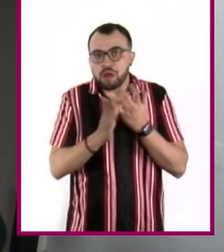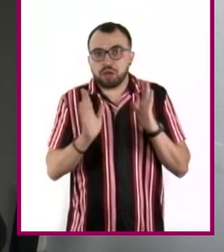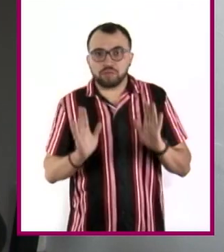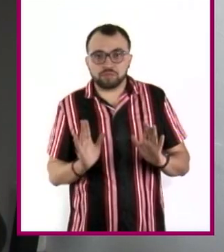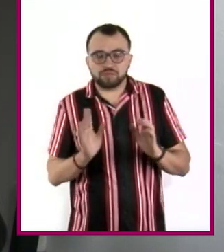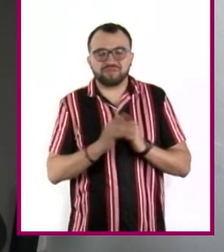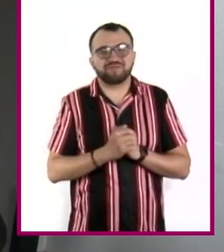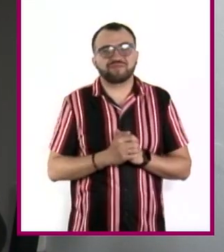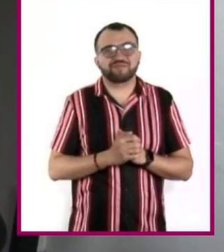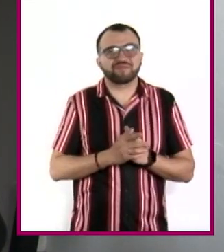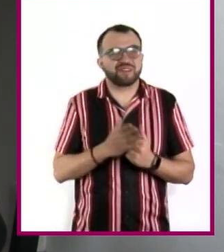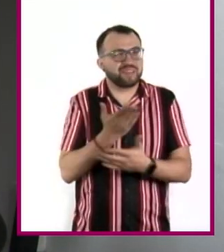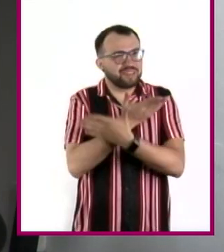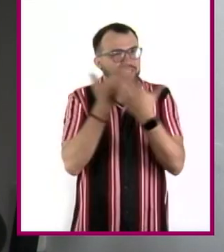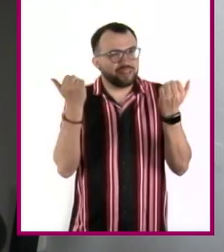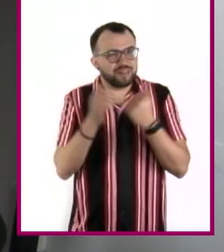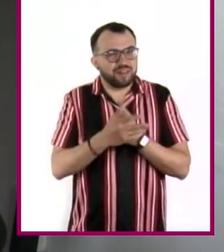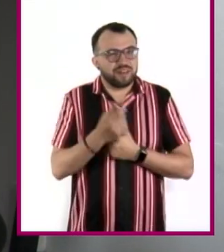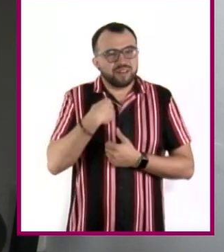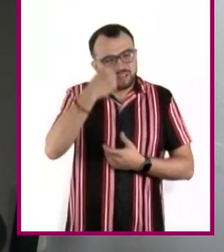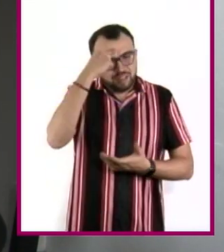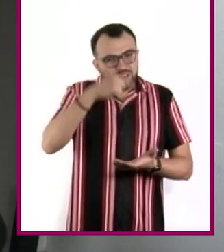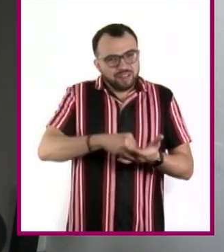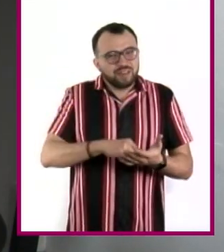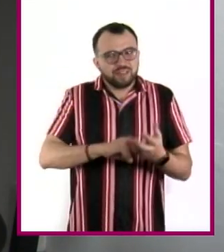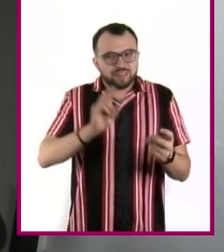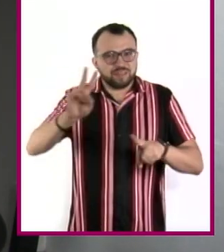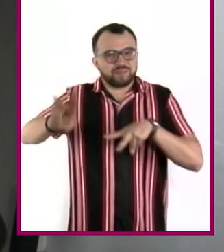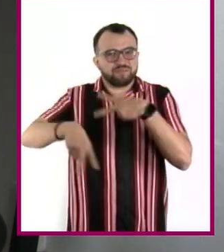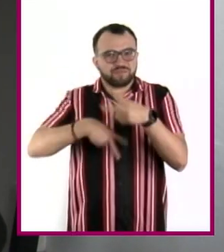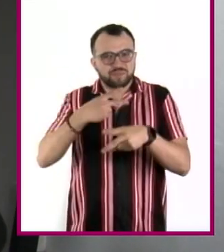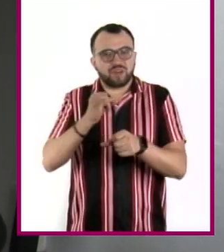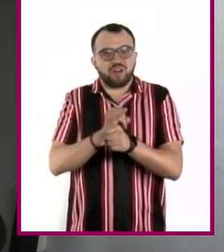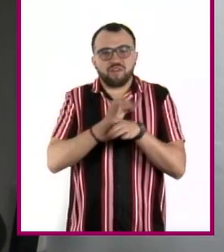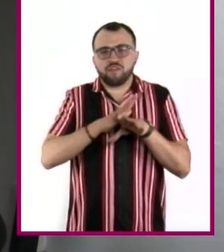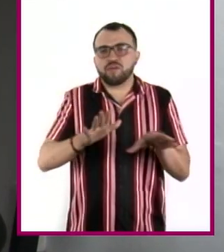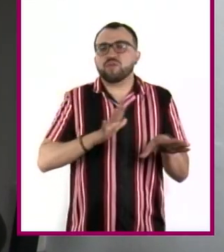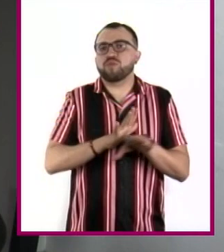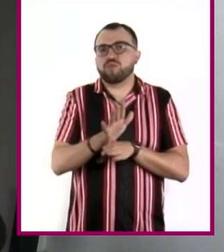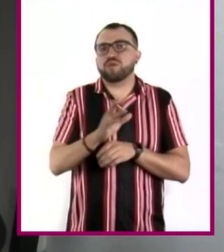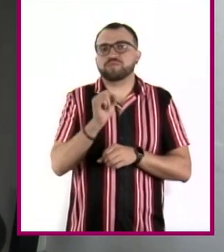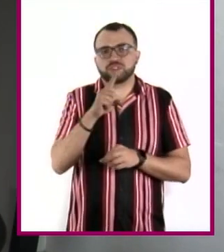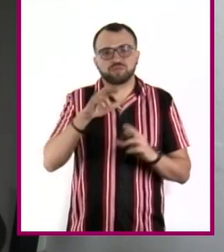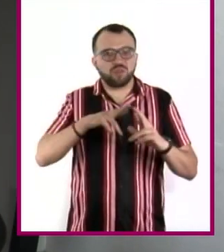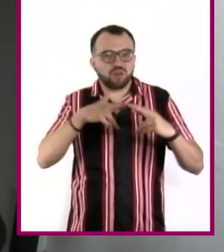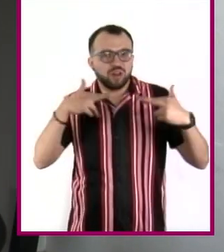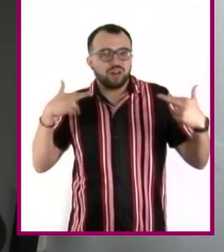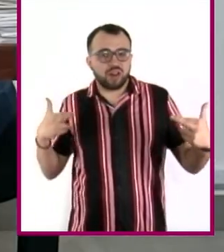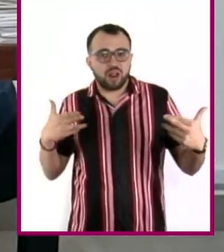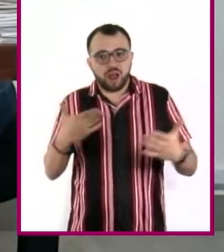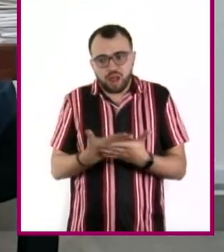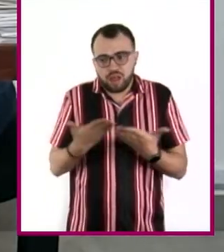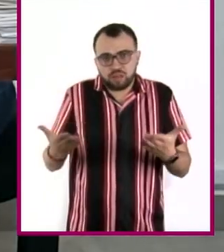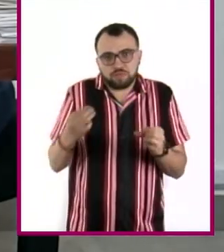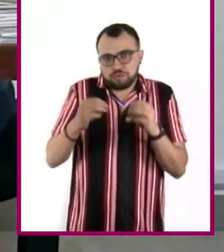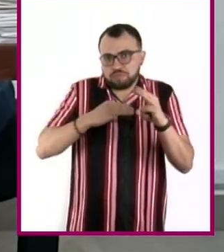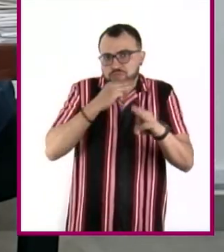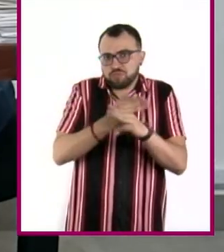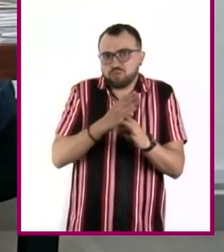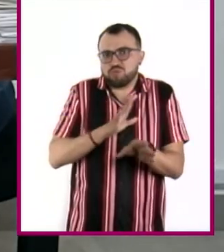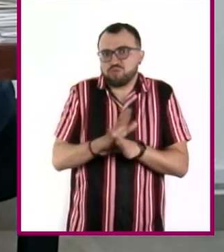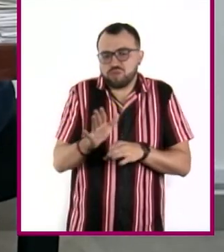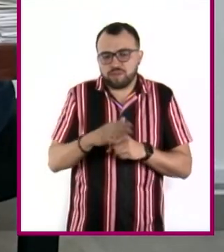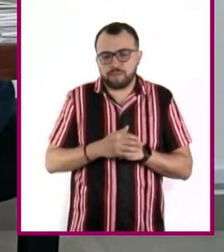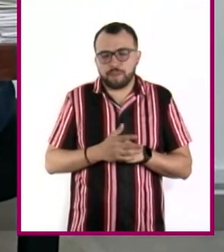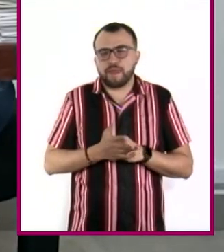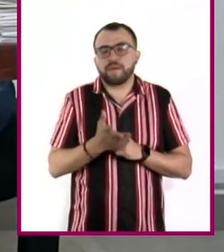No sé, tal vez tengamos que recurrir a información que nos diga cómo son esas relaciones en el mundo actual. A ver si